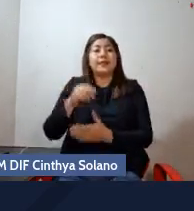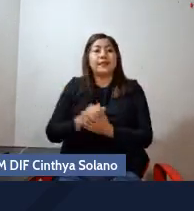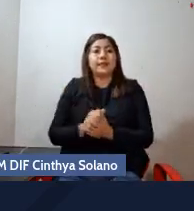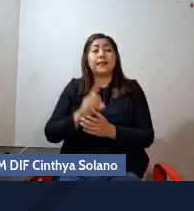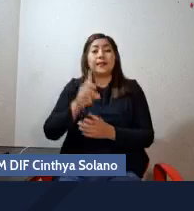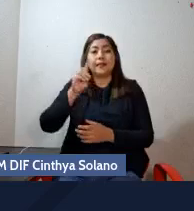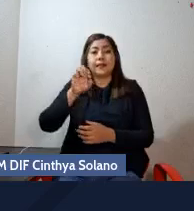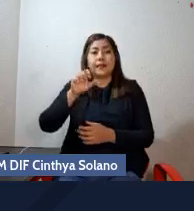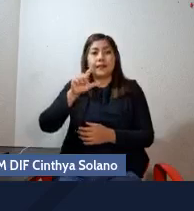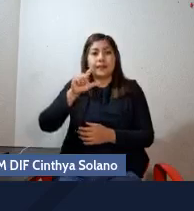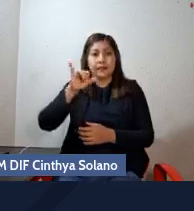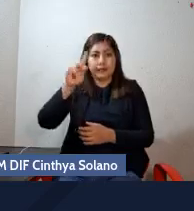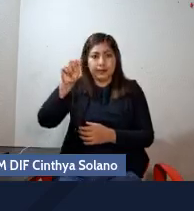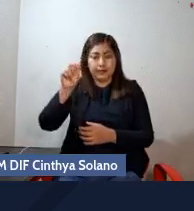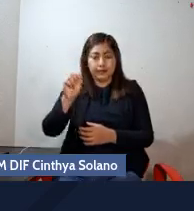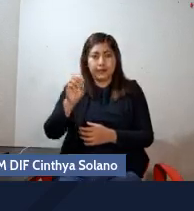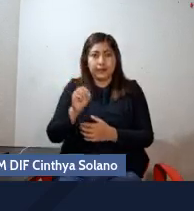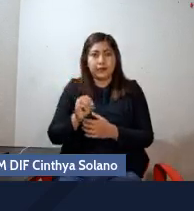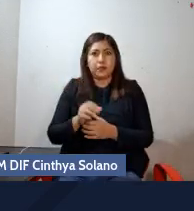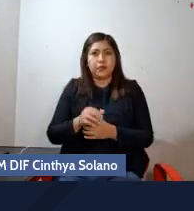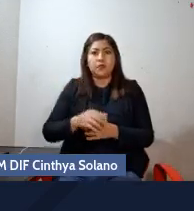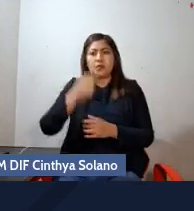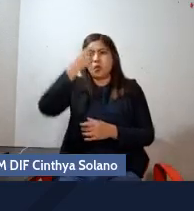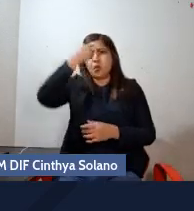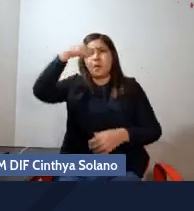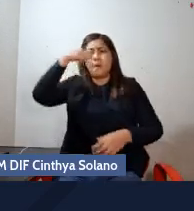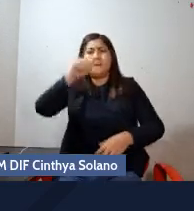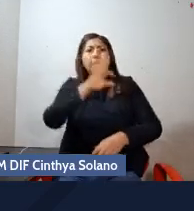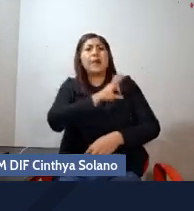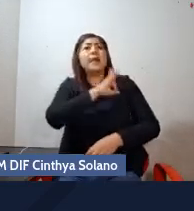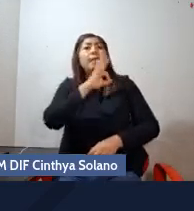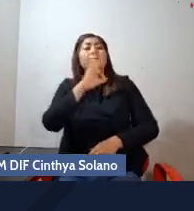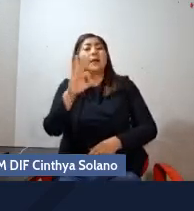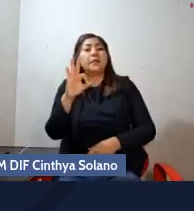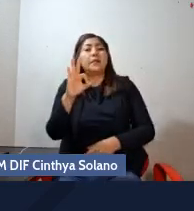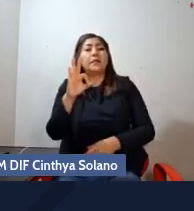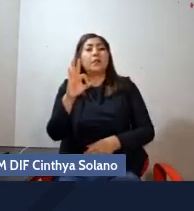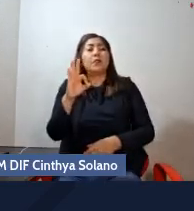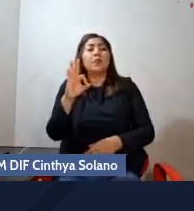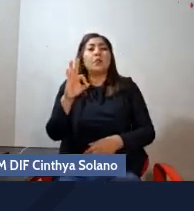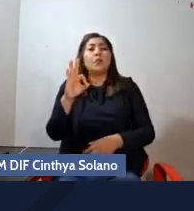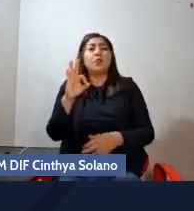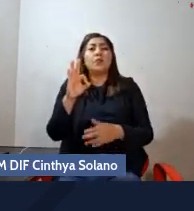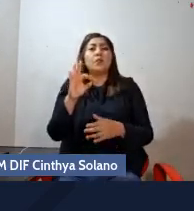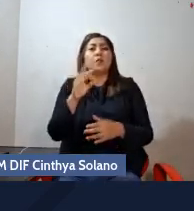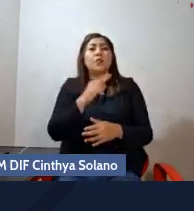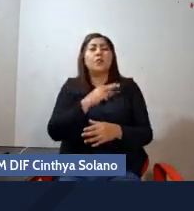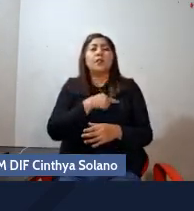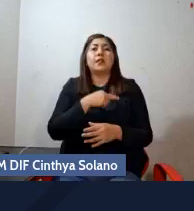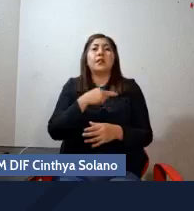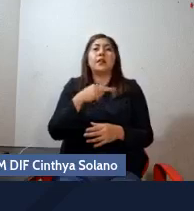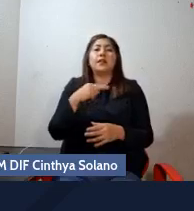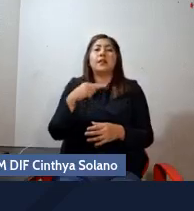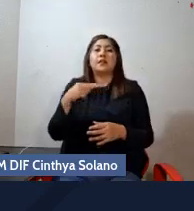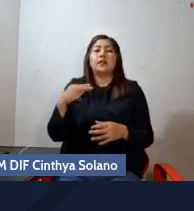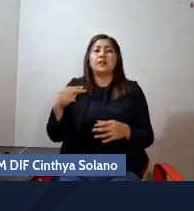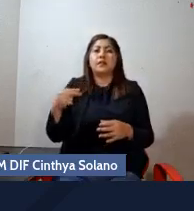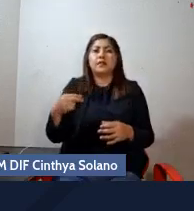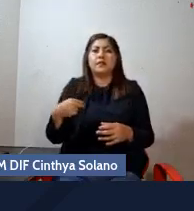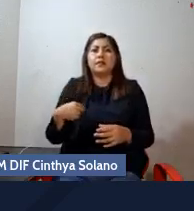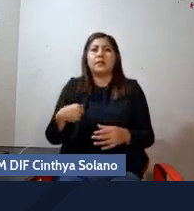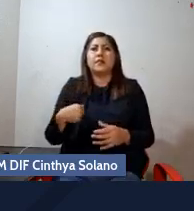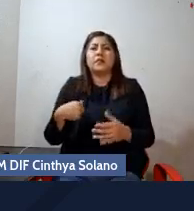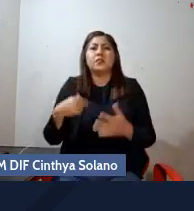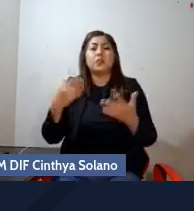Para que podamos regresar a algún comentario, a alguna pregunta que tengan para su servidora, antes